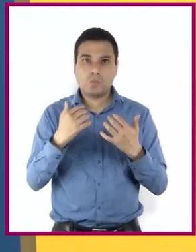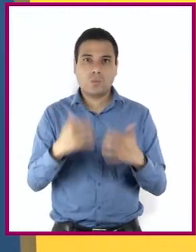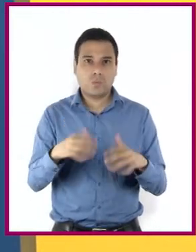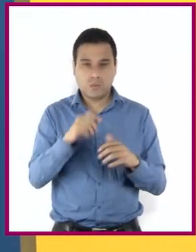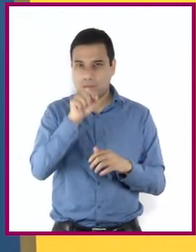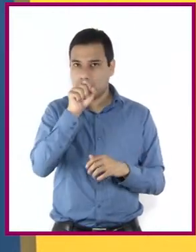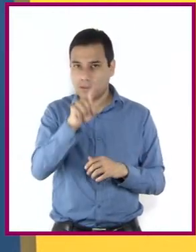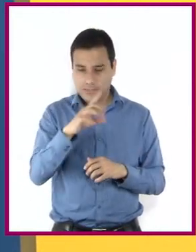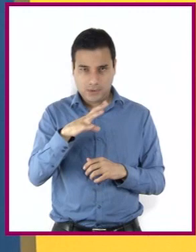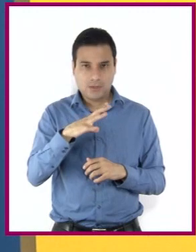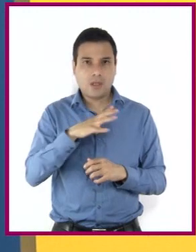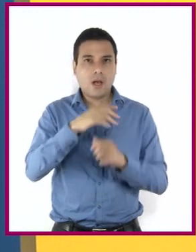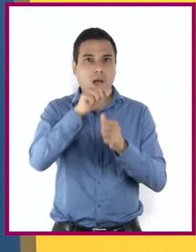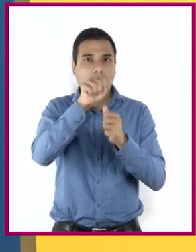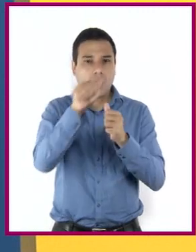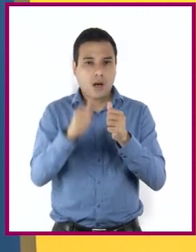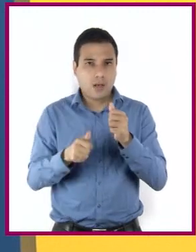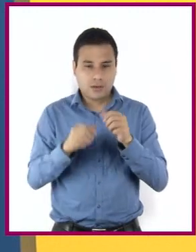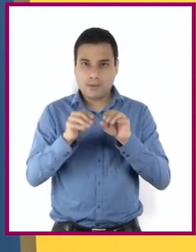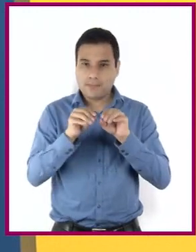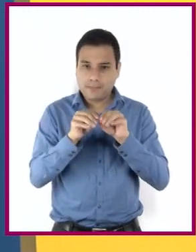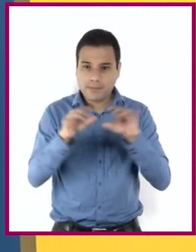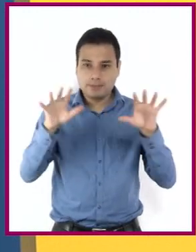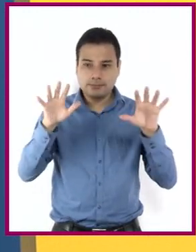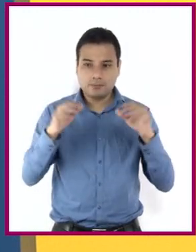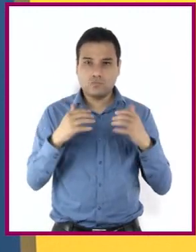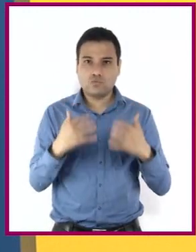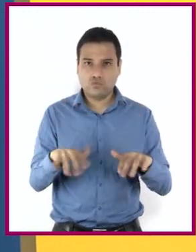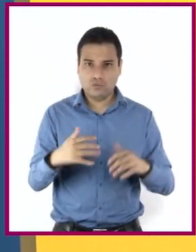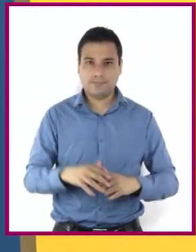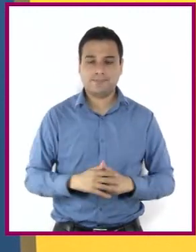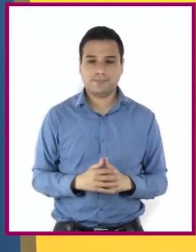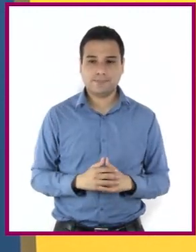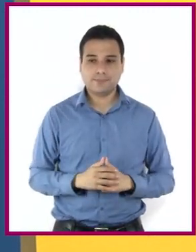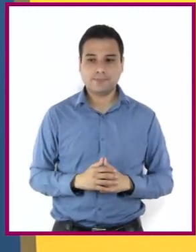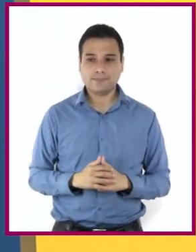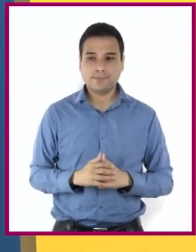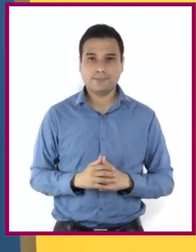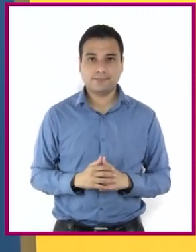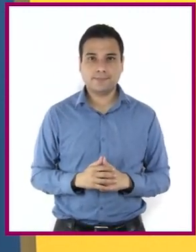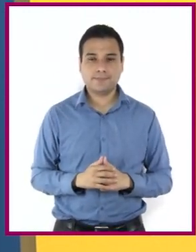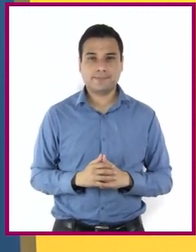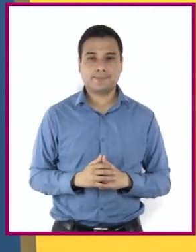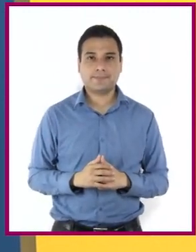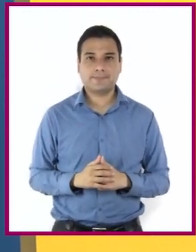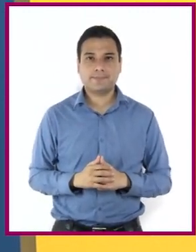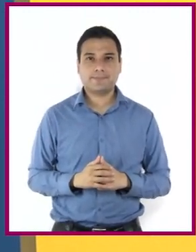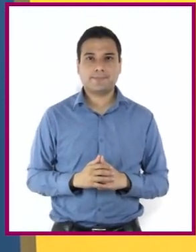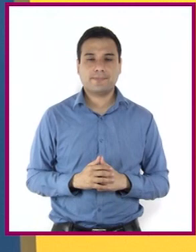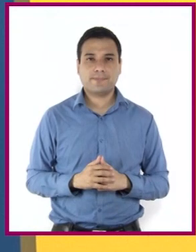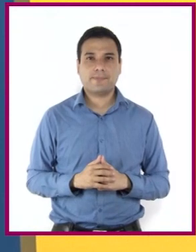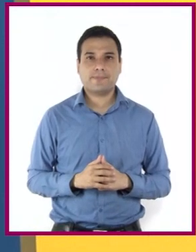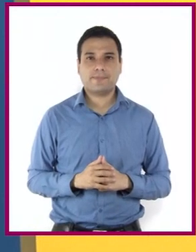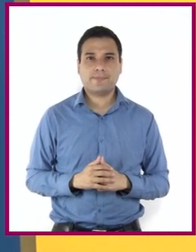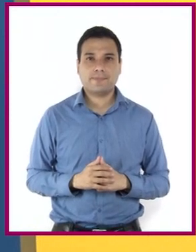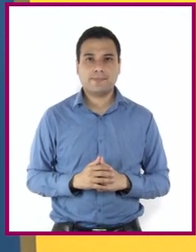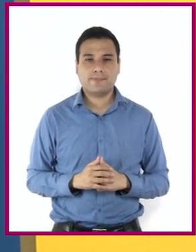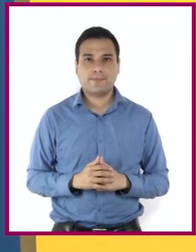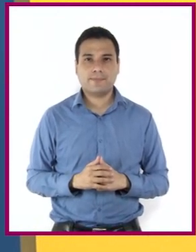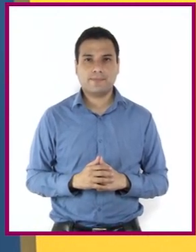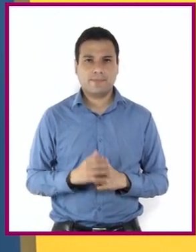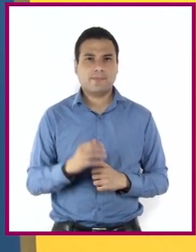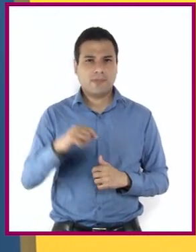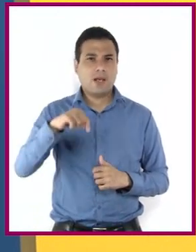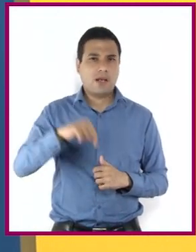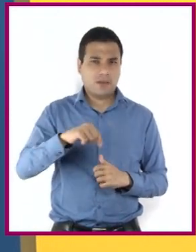artes, al hacer público el esplendor de la monarquía, que se apreciaba en la traza de amplias